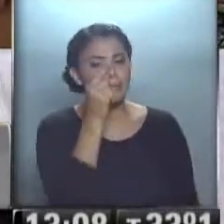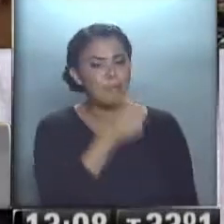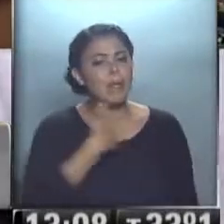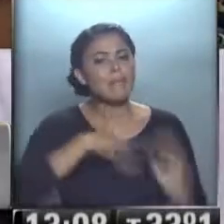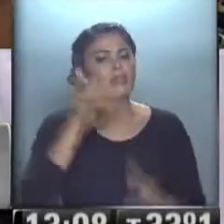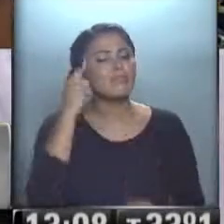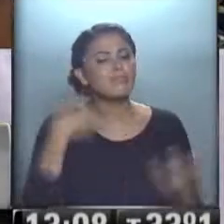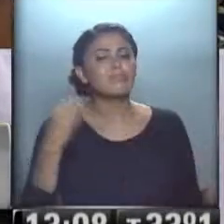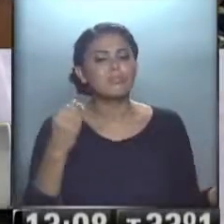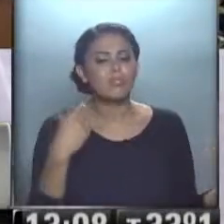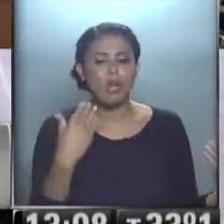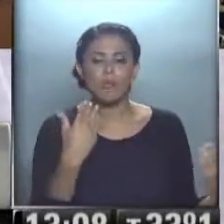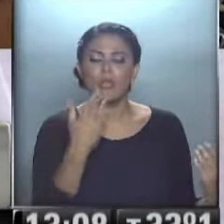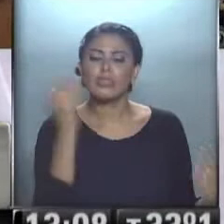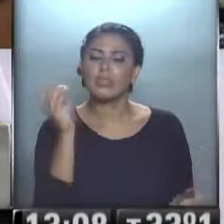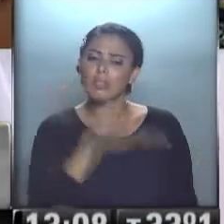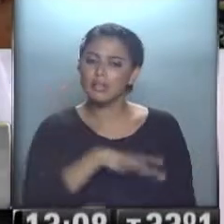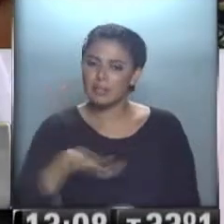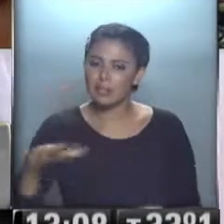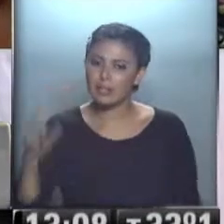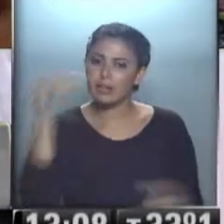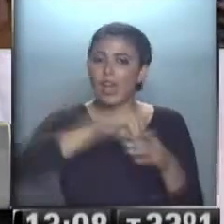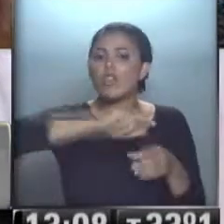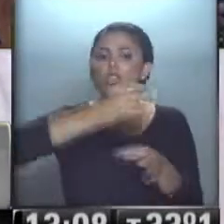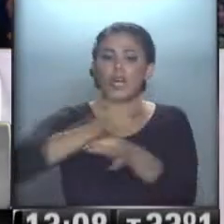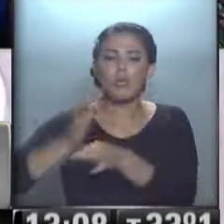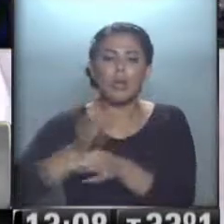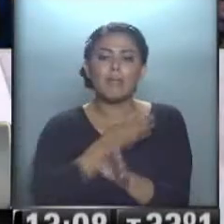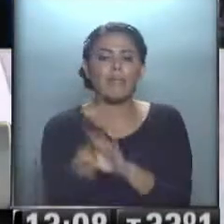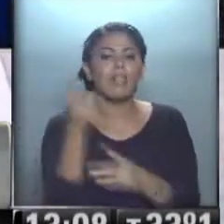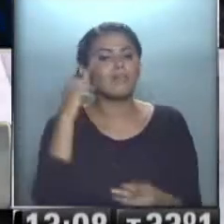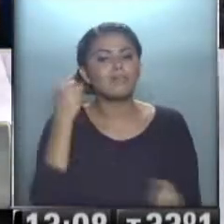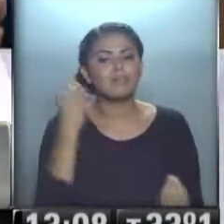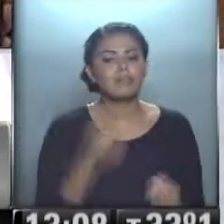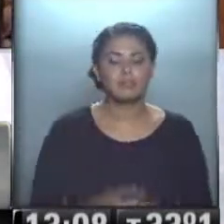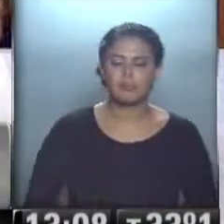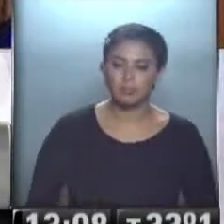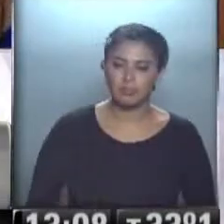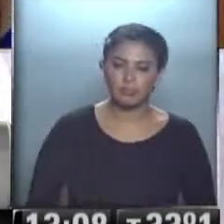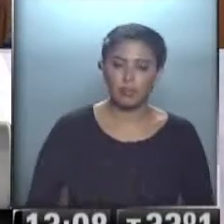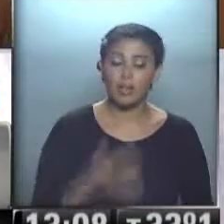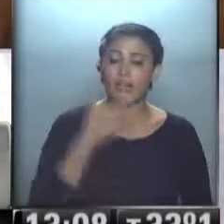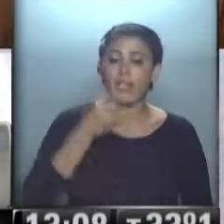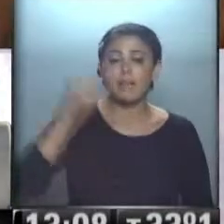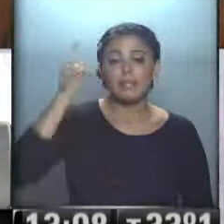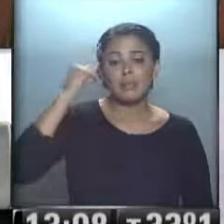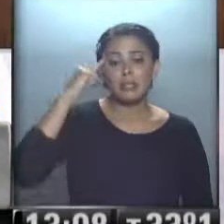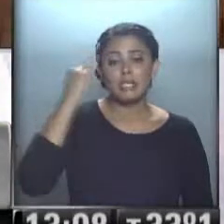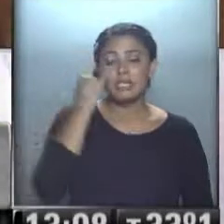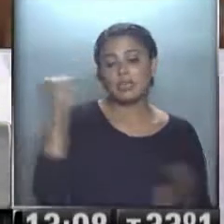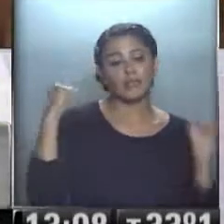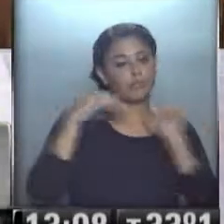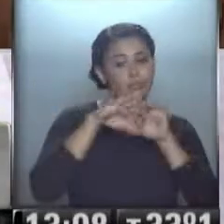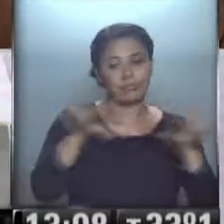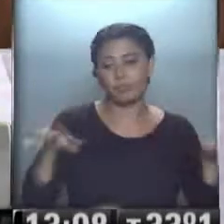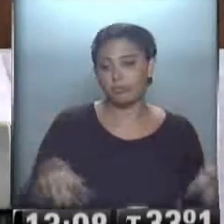sobre la posibilidad de garantizarles vacantes a los chicos, pero en otras escuelas de aquí de Capital Federal? En realidad es un pensamiento que ya está instalado, ya